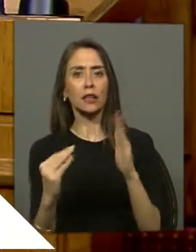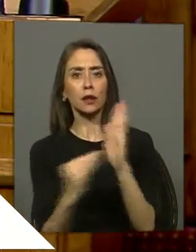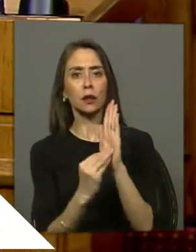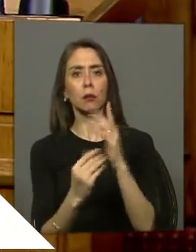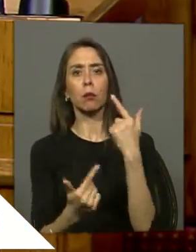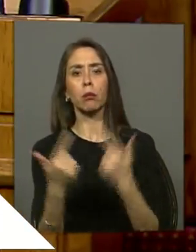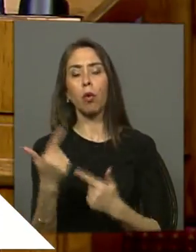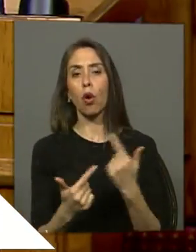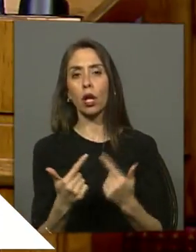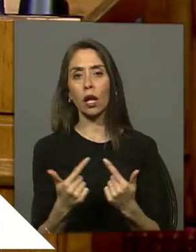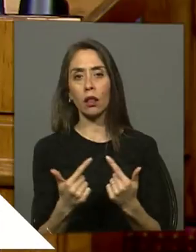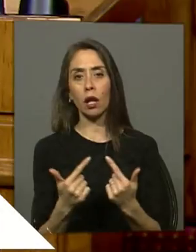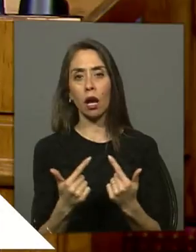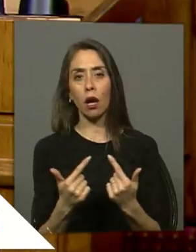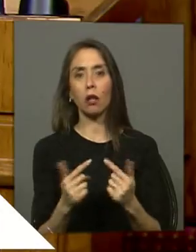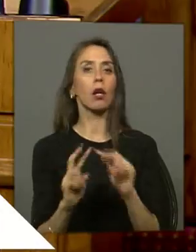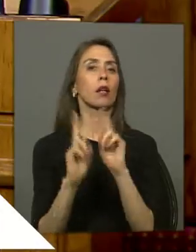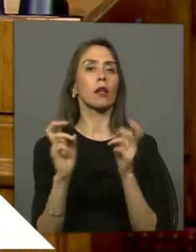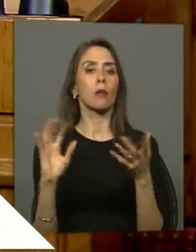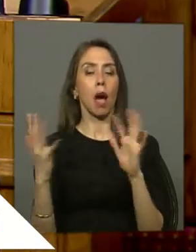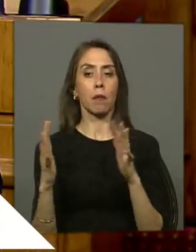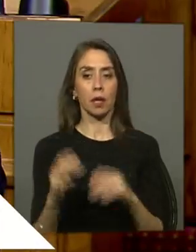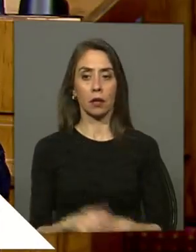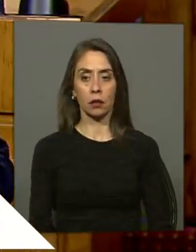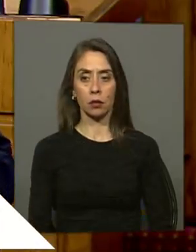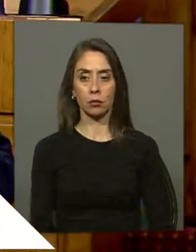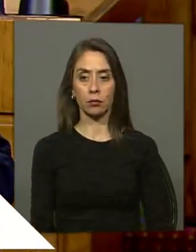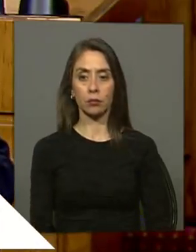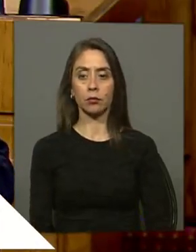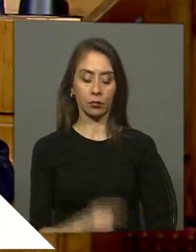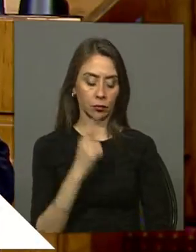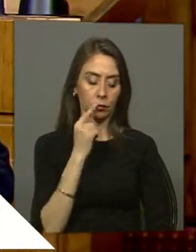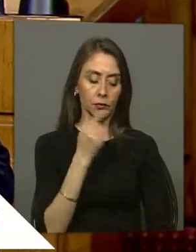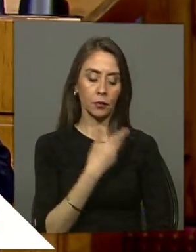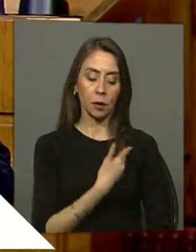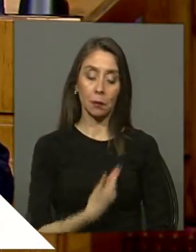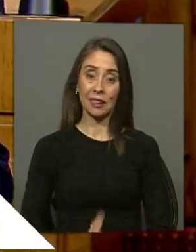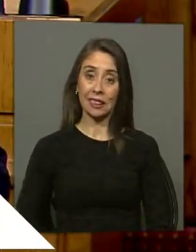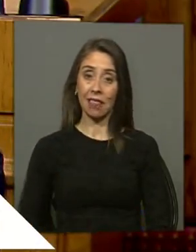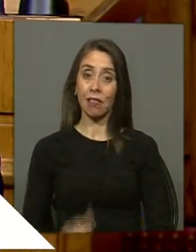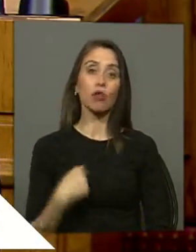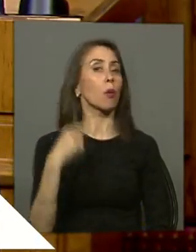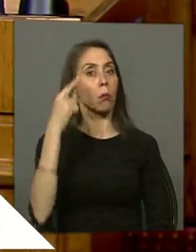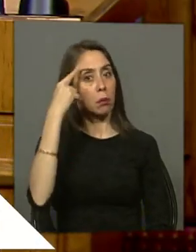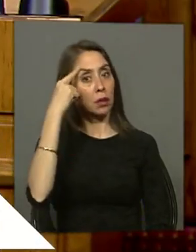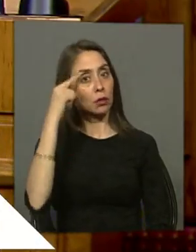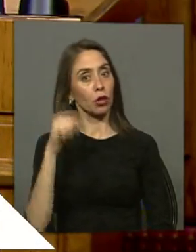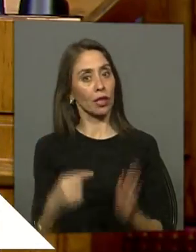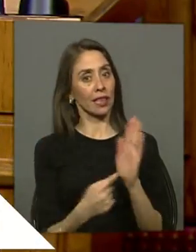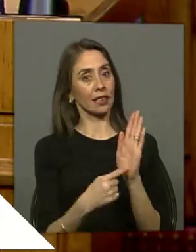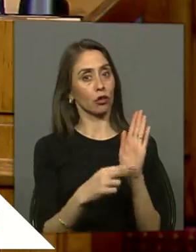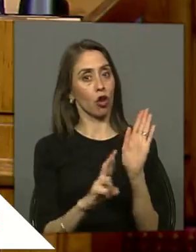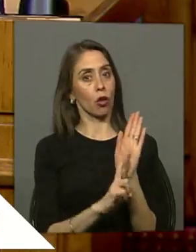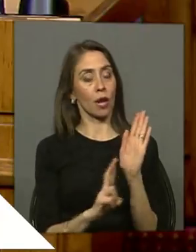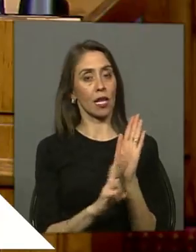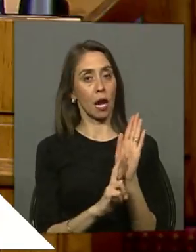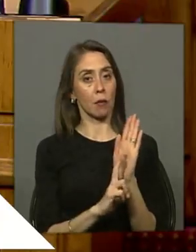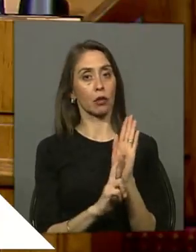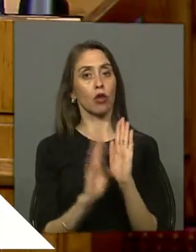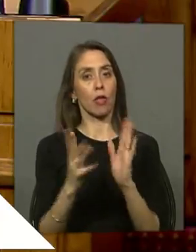política en torno al tema medioambiental presidente a mí me parece que este tipo de reglamentos deben ser